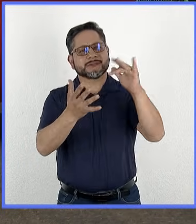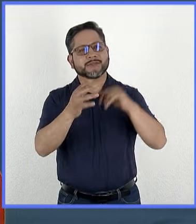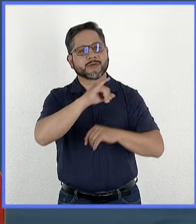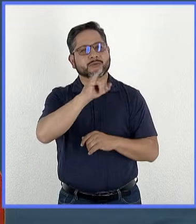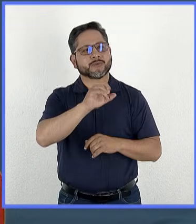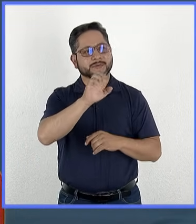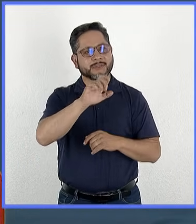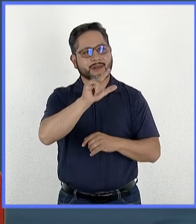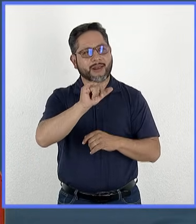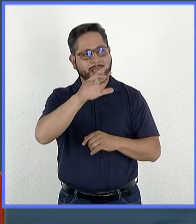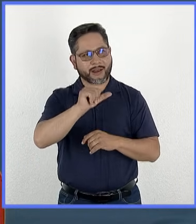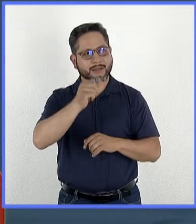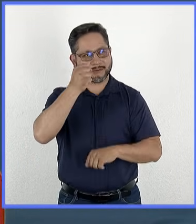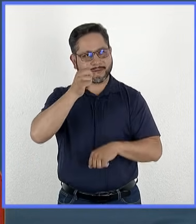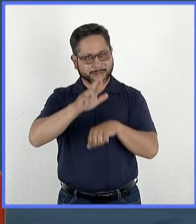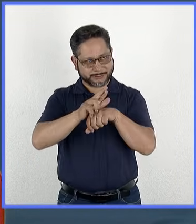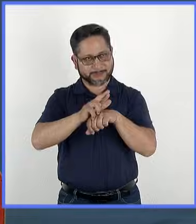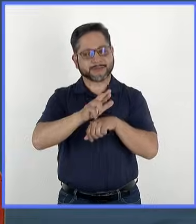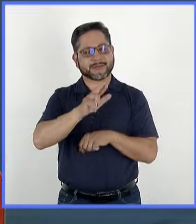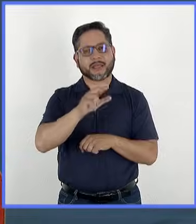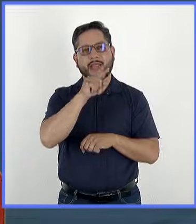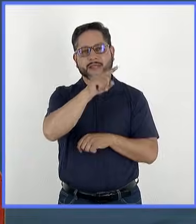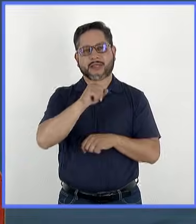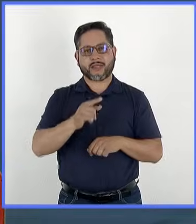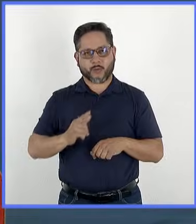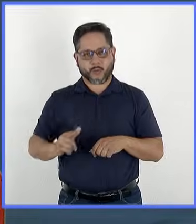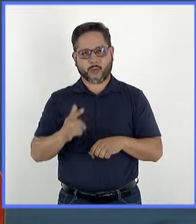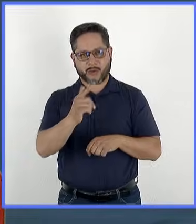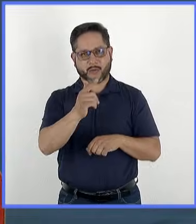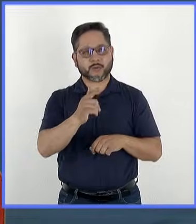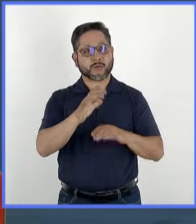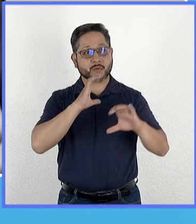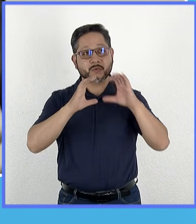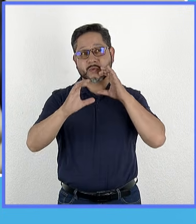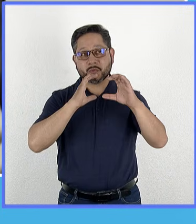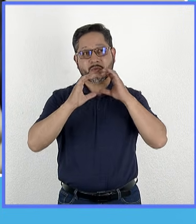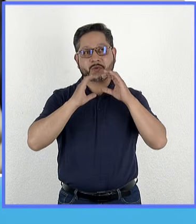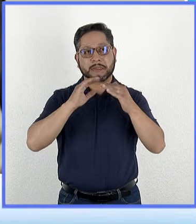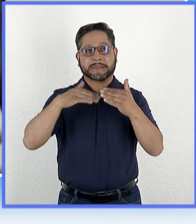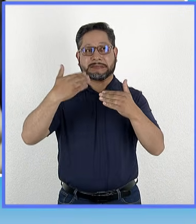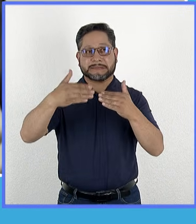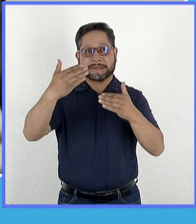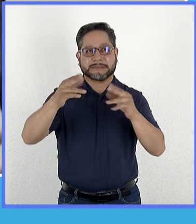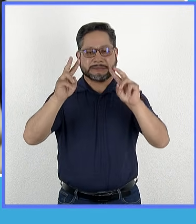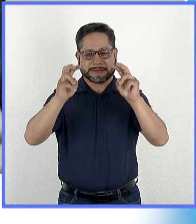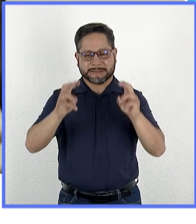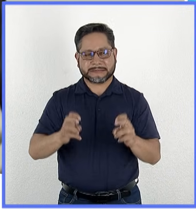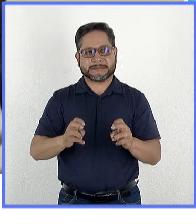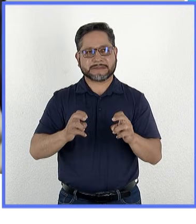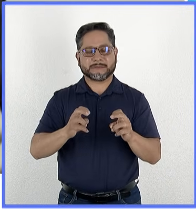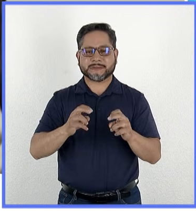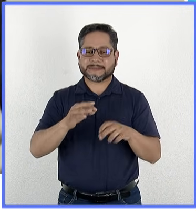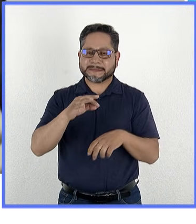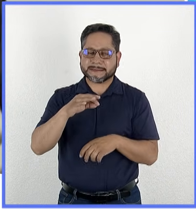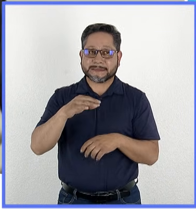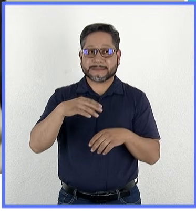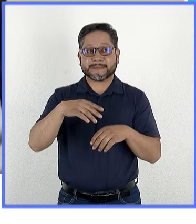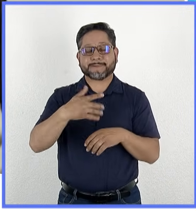Lona, secretario de Agua y Medio Ambiente de Guanajuato. Tendremos que seguir la conversación en otro momento porque hay temas que se quedan ahí en